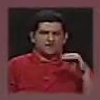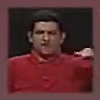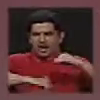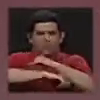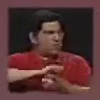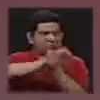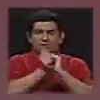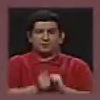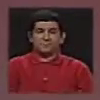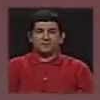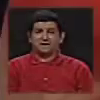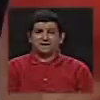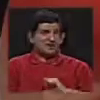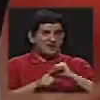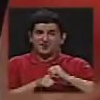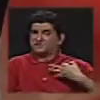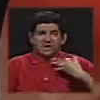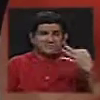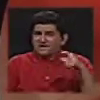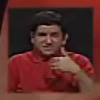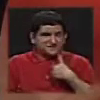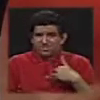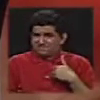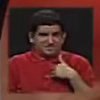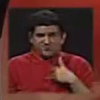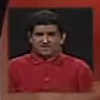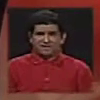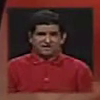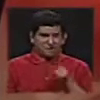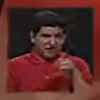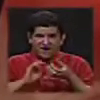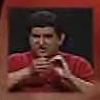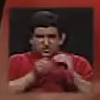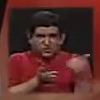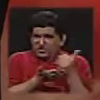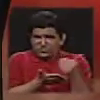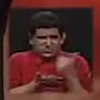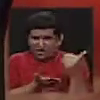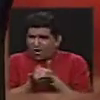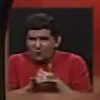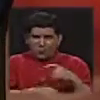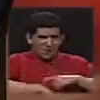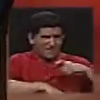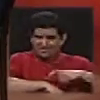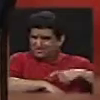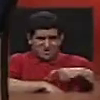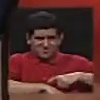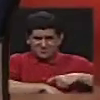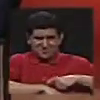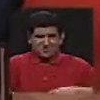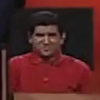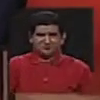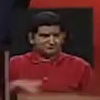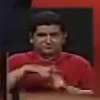decir, que desde la propia práctica cotidiana de ustedes, esas cifras de ahorro de tiempo no les